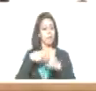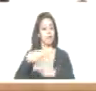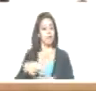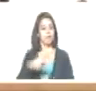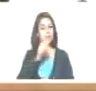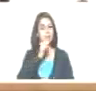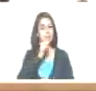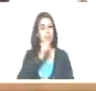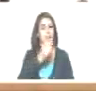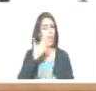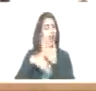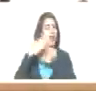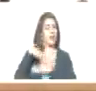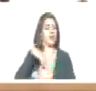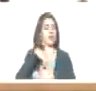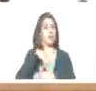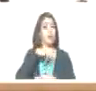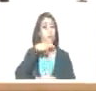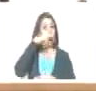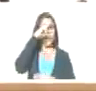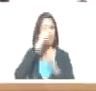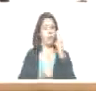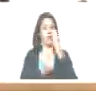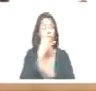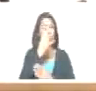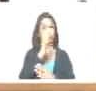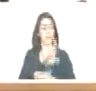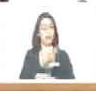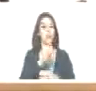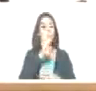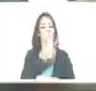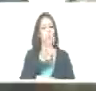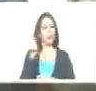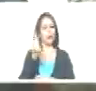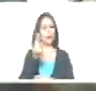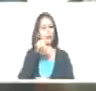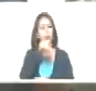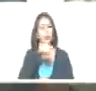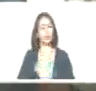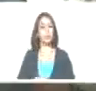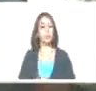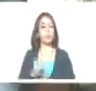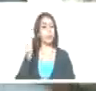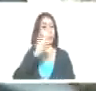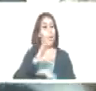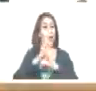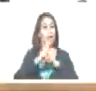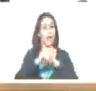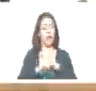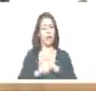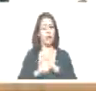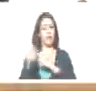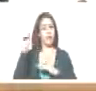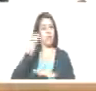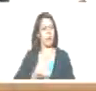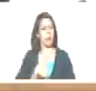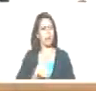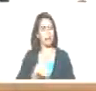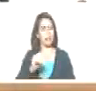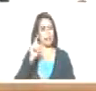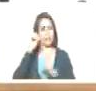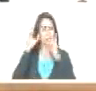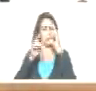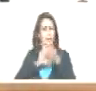primeros padres fundadores de la Cuarta República, que son más ladrones y más ignaros que sus propios